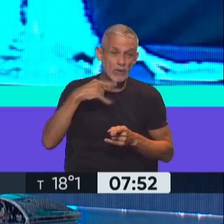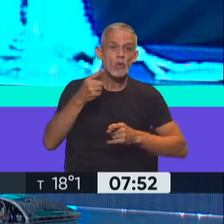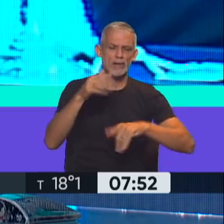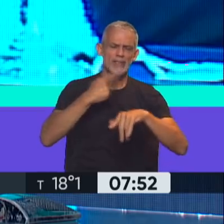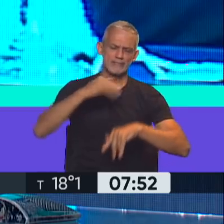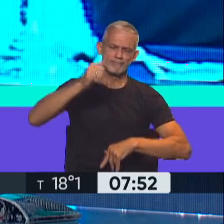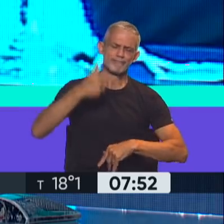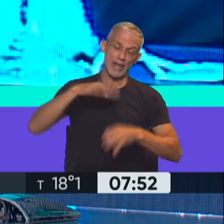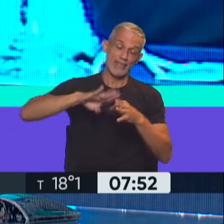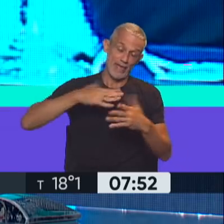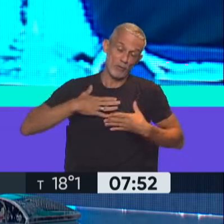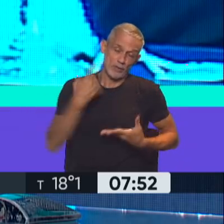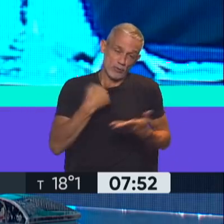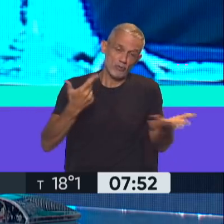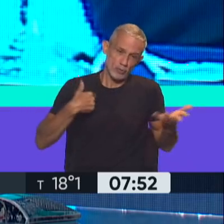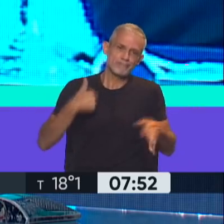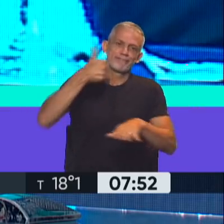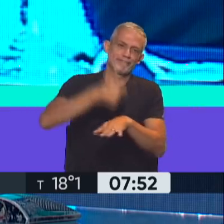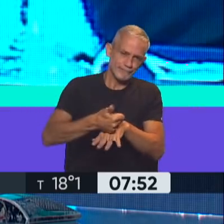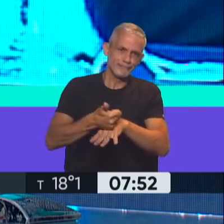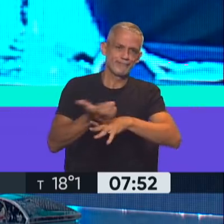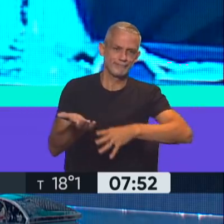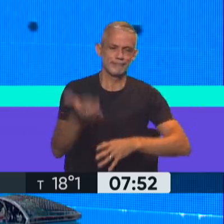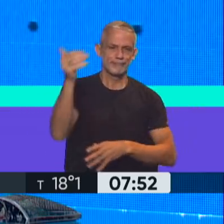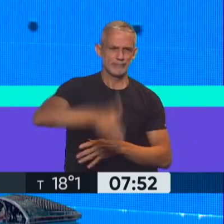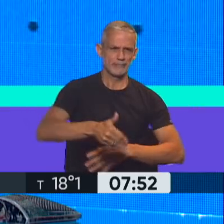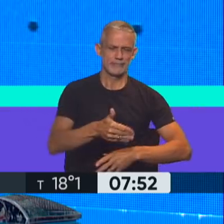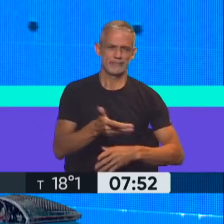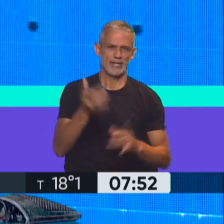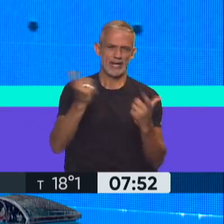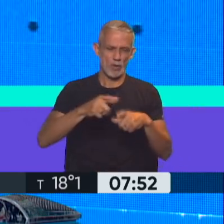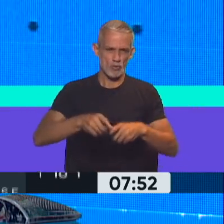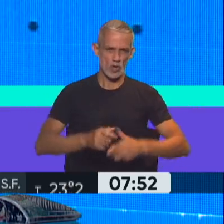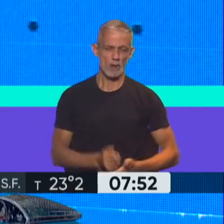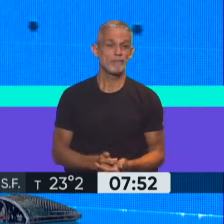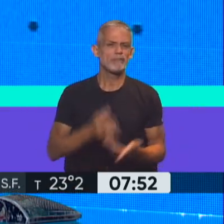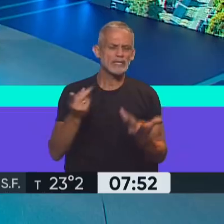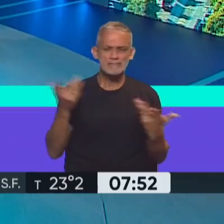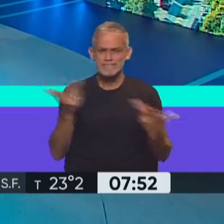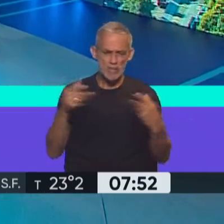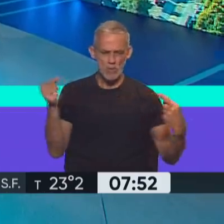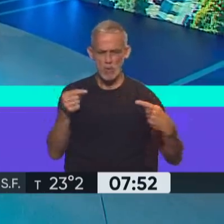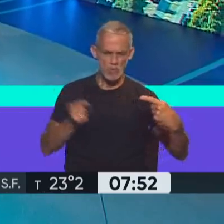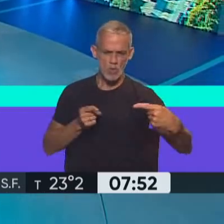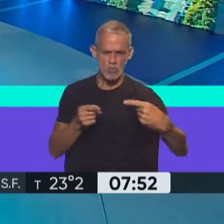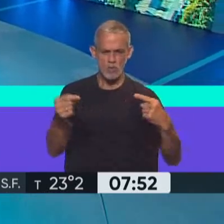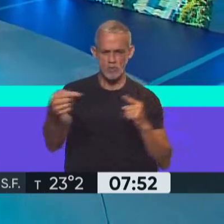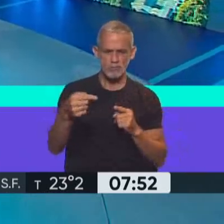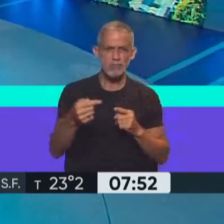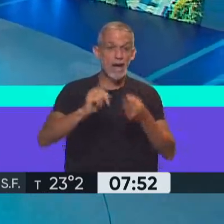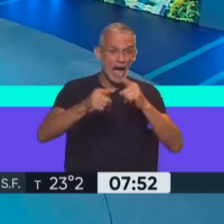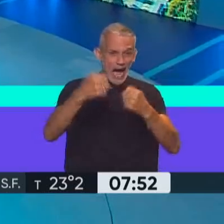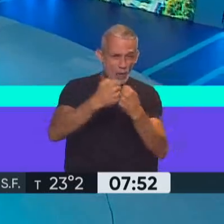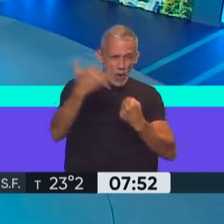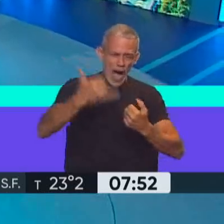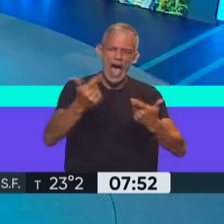cargo del endeudamiento y precisamente asisten a esta convocatoria digo este ruido puede perjudicar aunque haya acuerdo de los